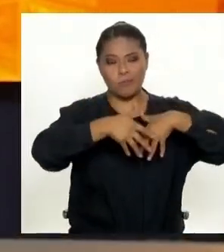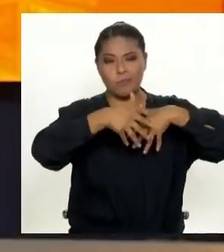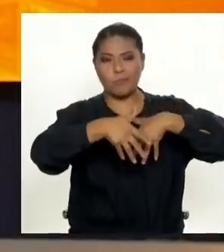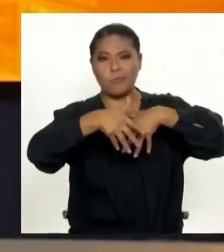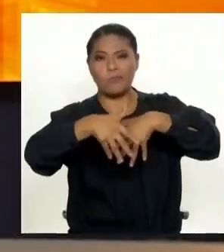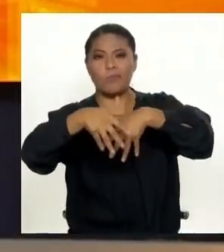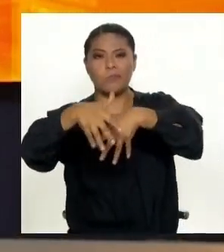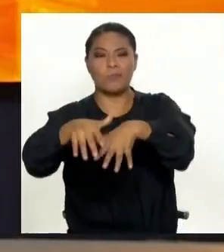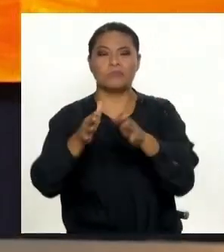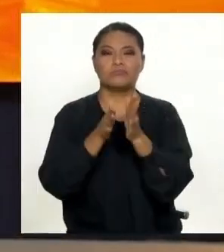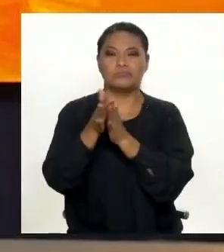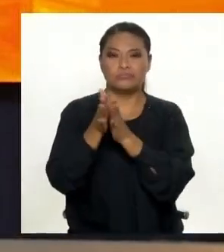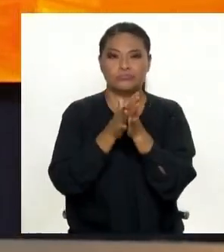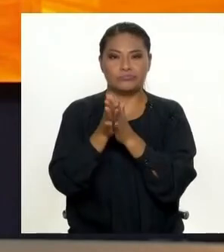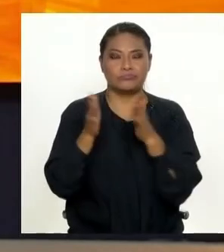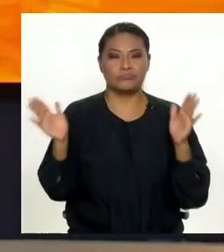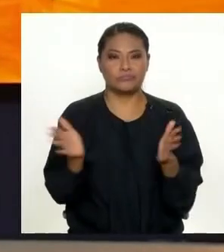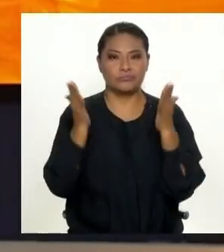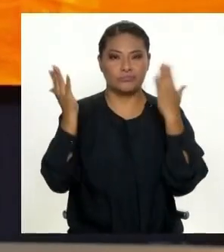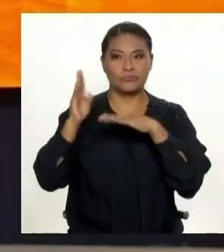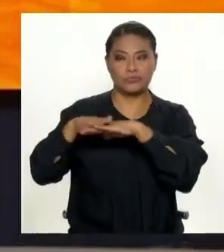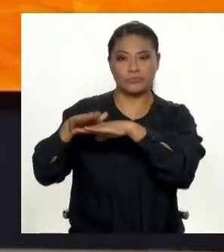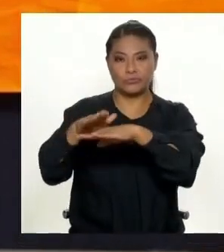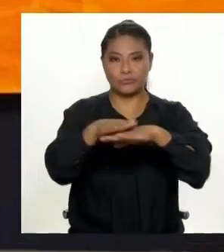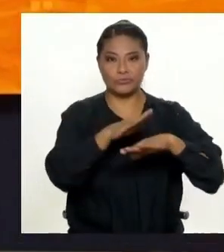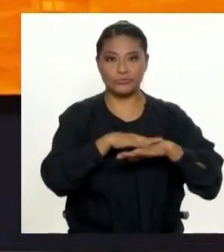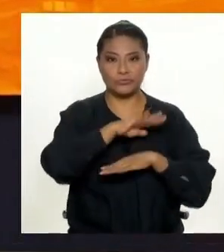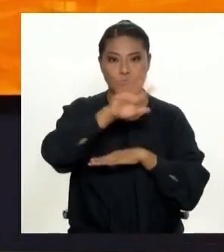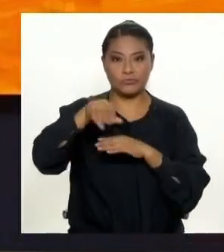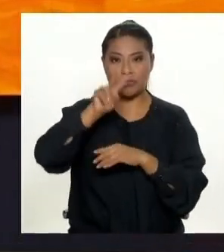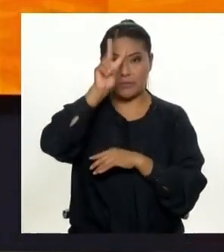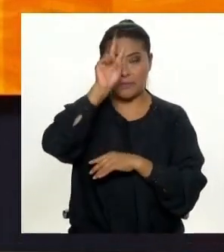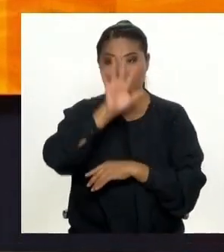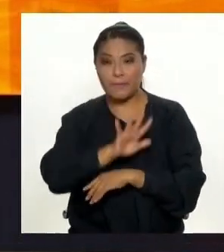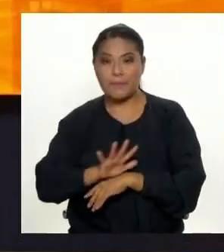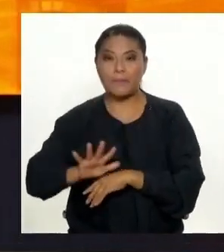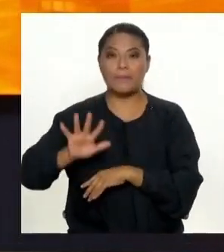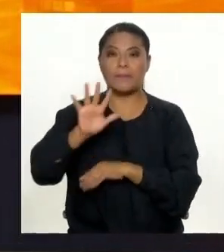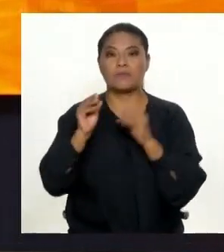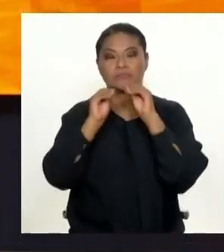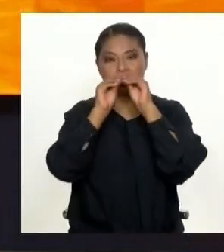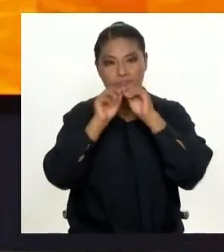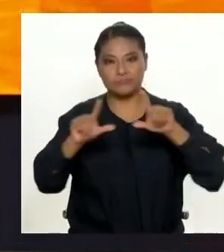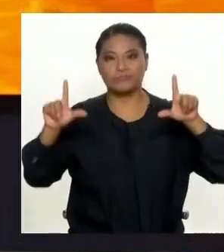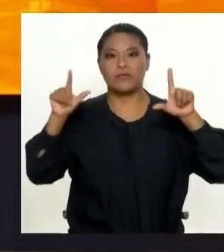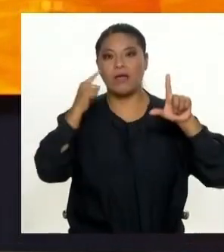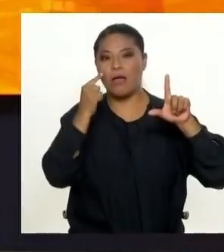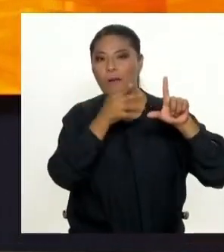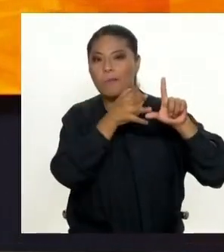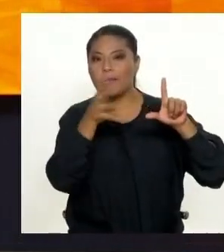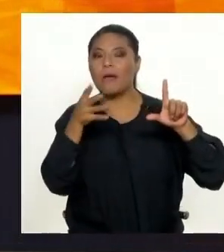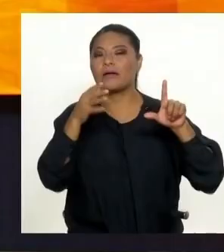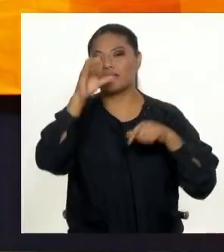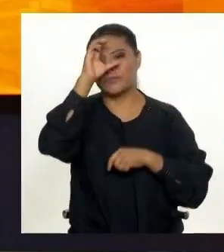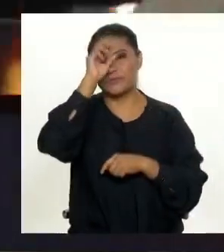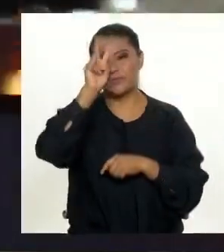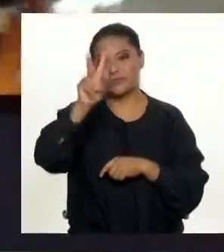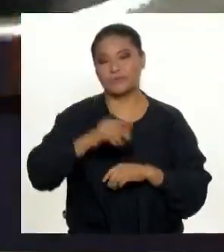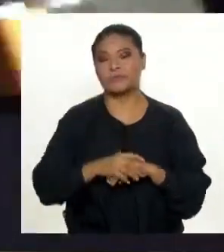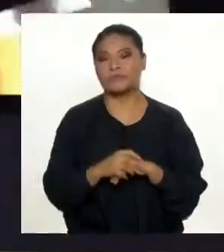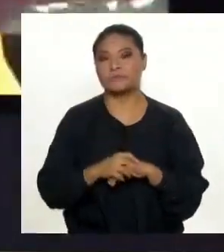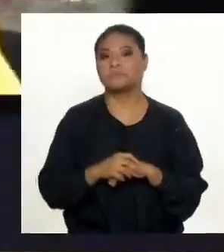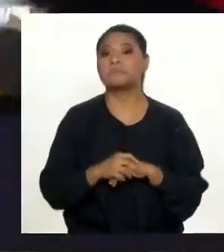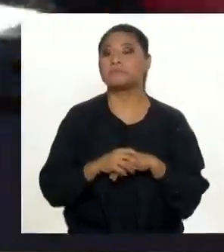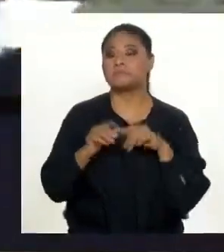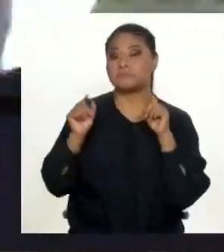realizar para poder llevarle hasta sus hogares a todo el país, lo que va a ser la fiesta del Inti Raymi. Además, porque se está